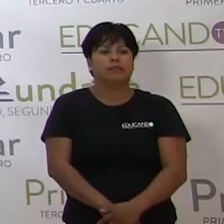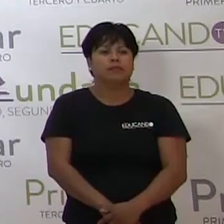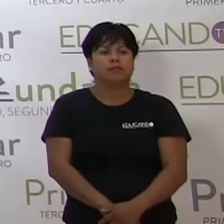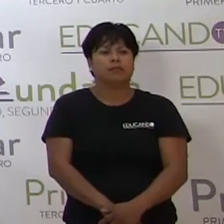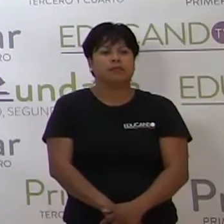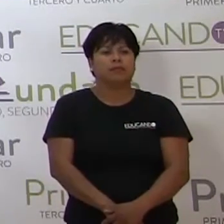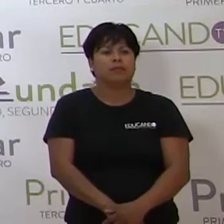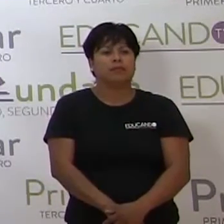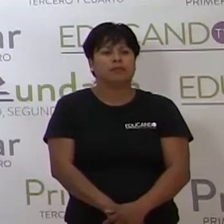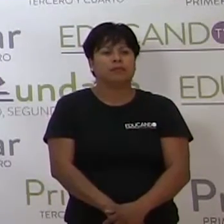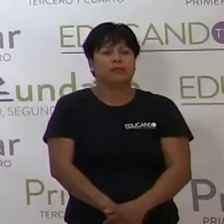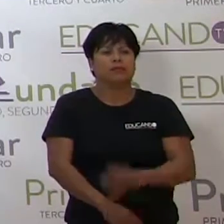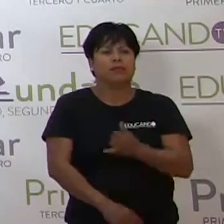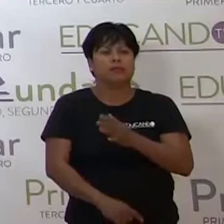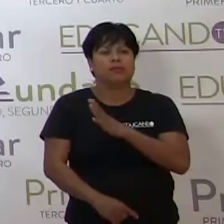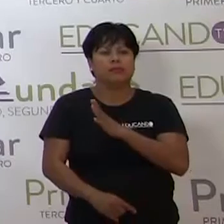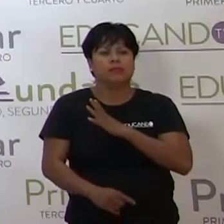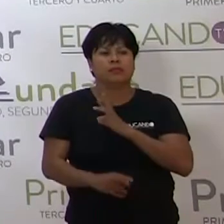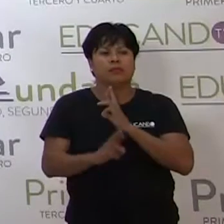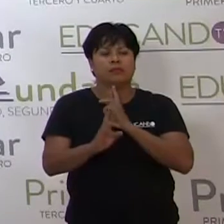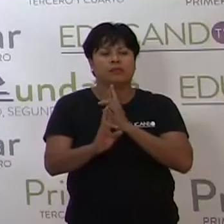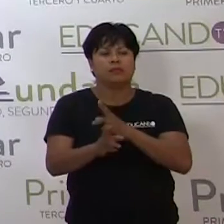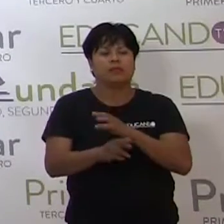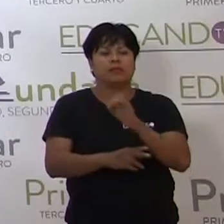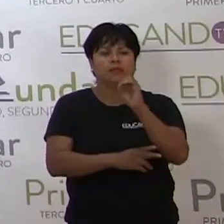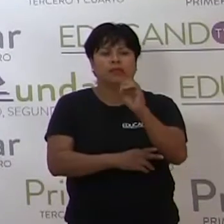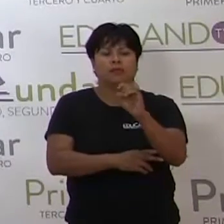y me va a dar